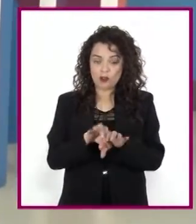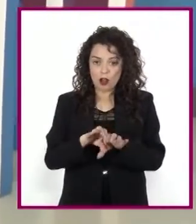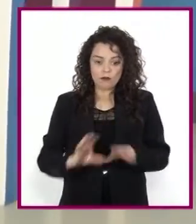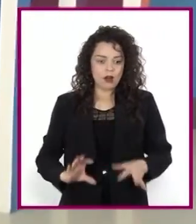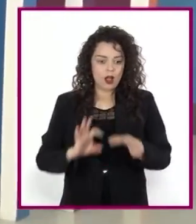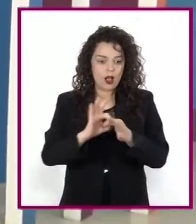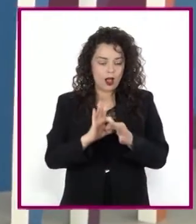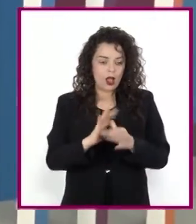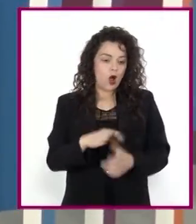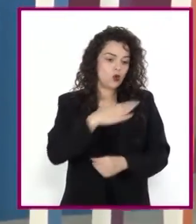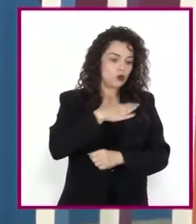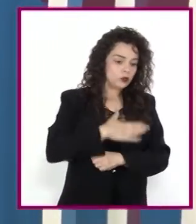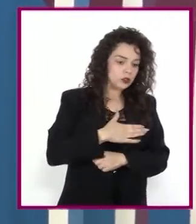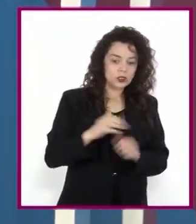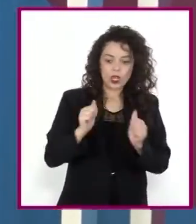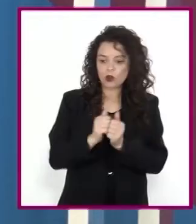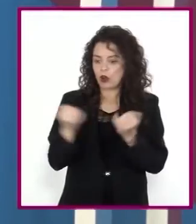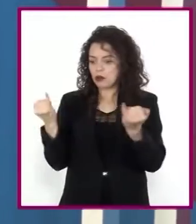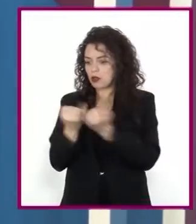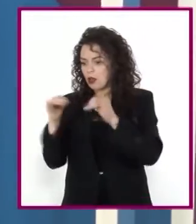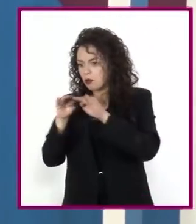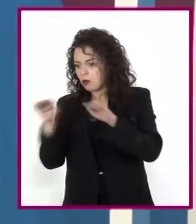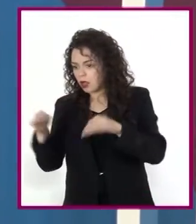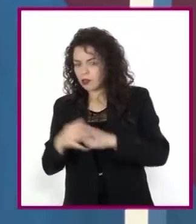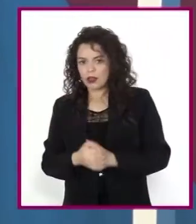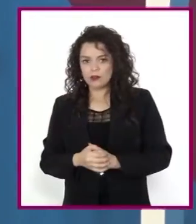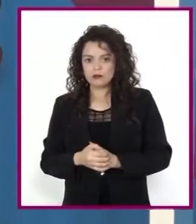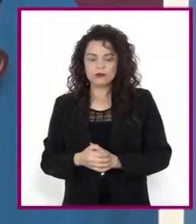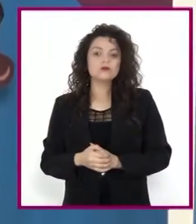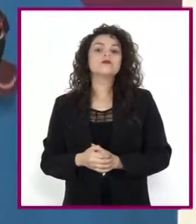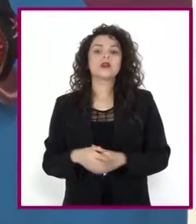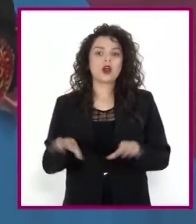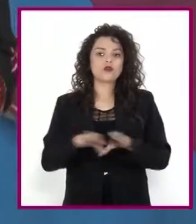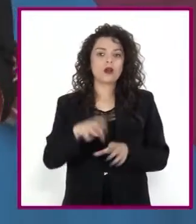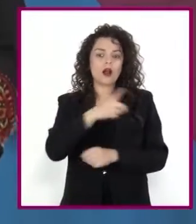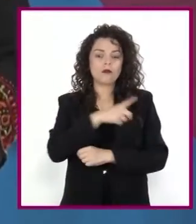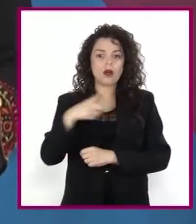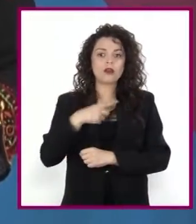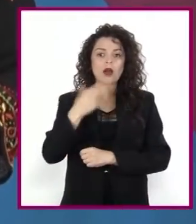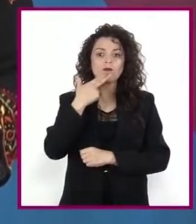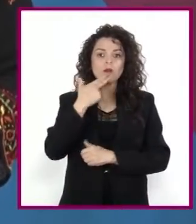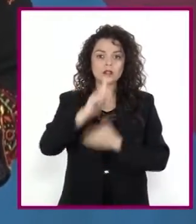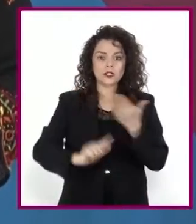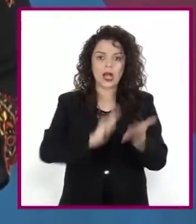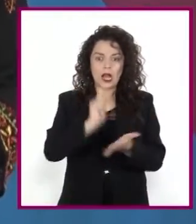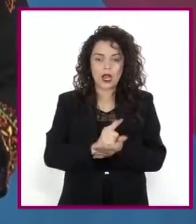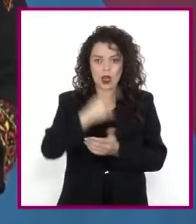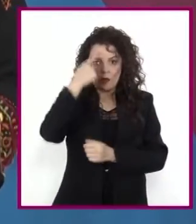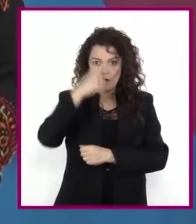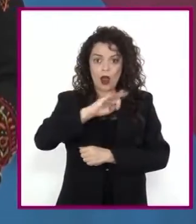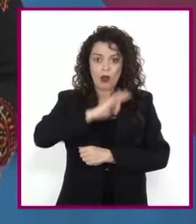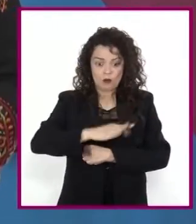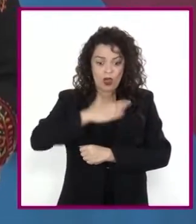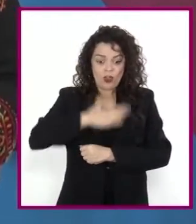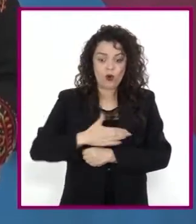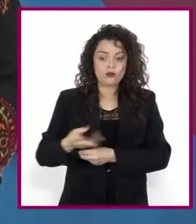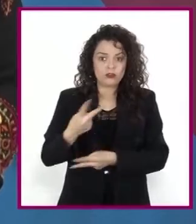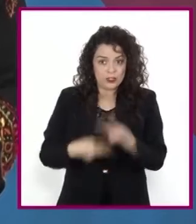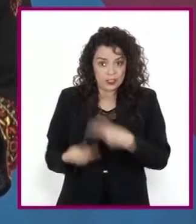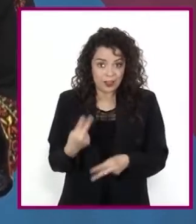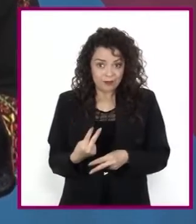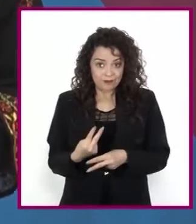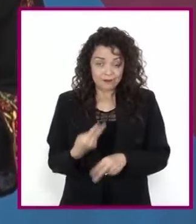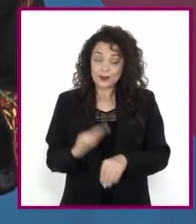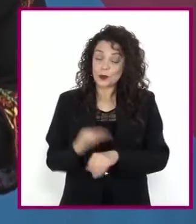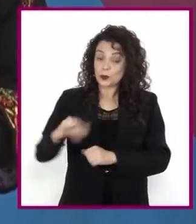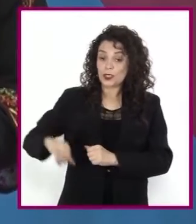la justicia? ¿Y cómo se procura la legalidad para lograr la justicia? Es interesante que a Luis